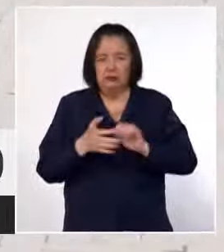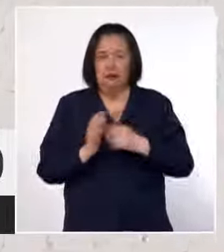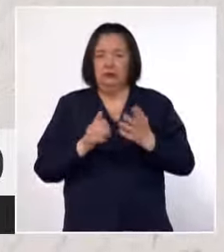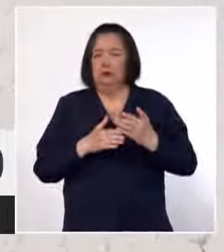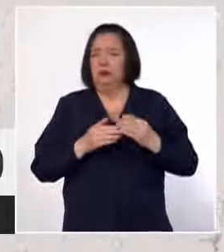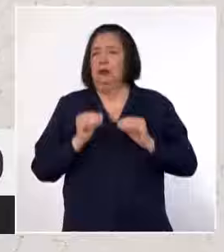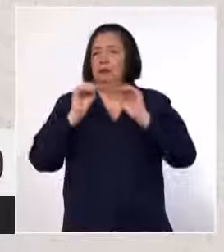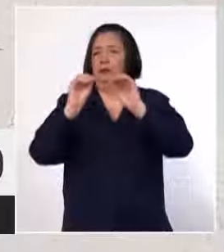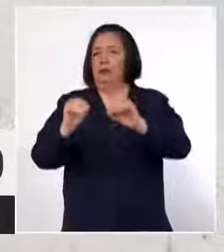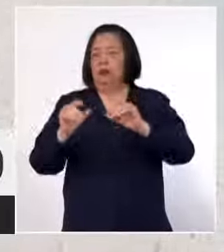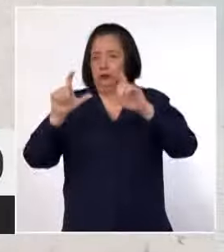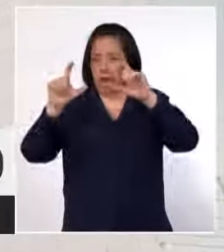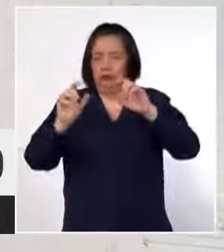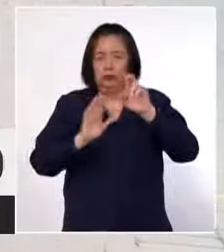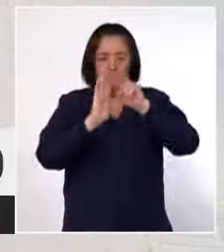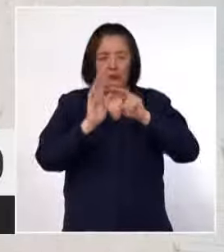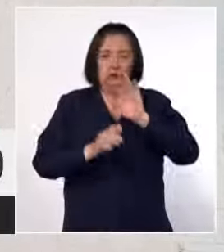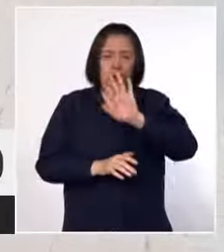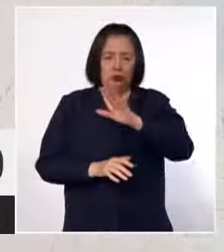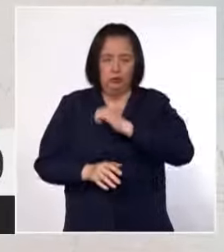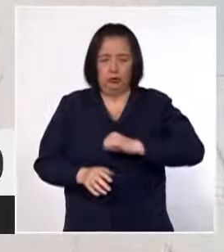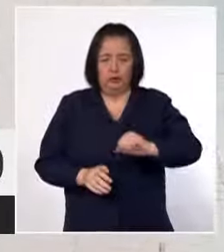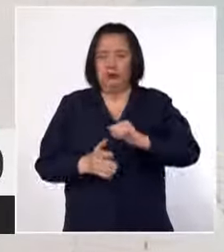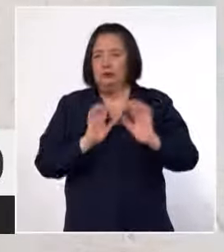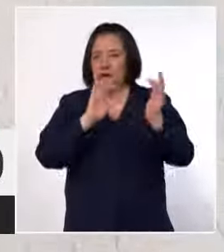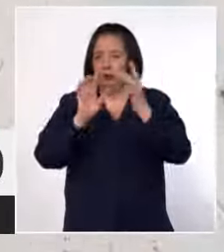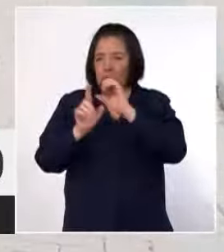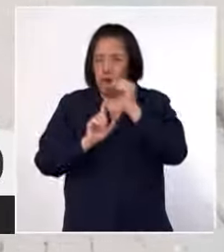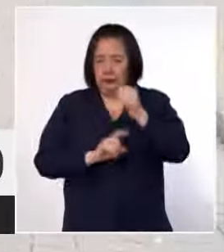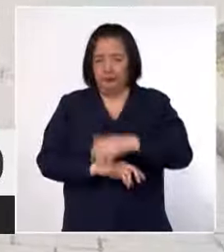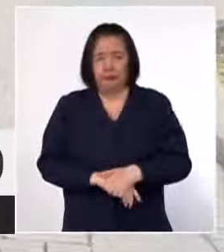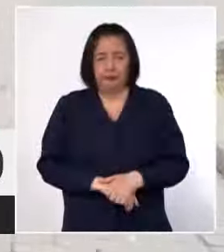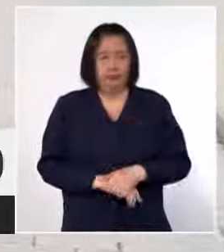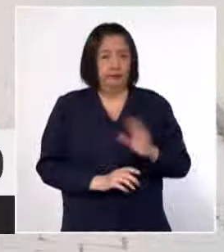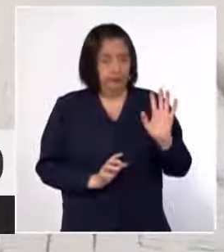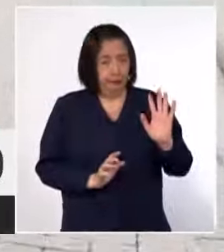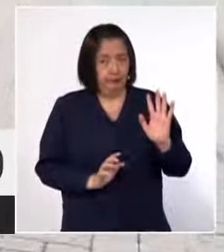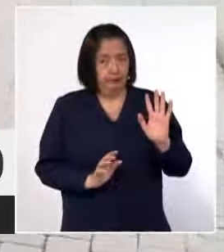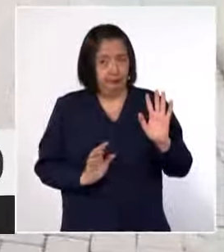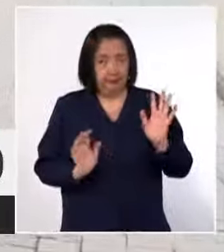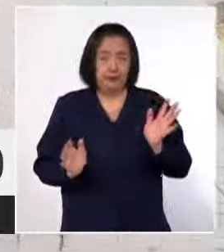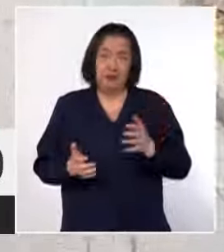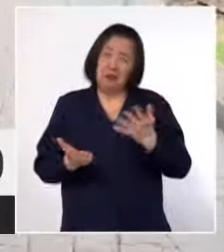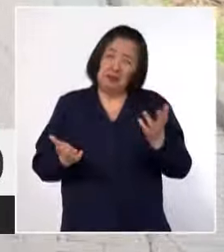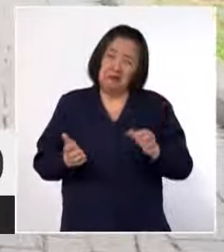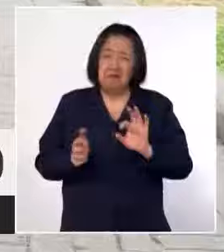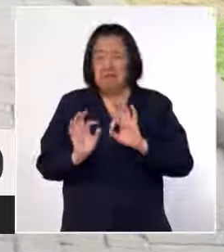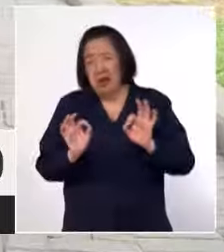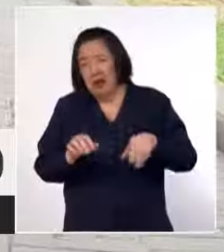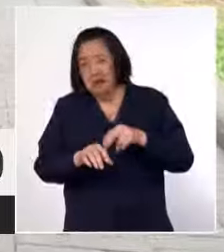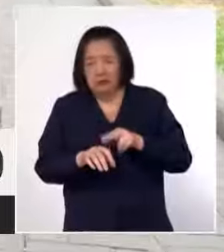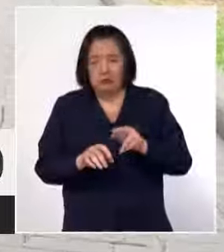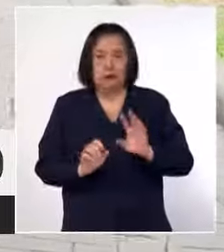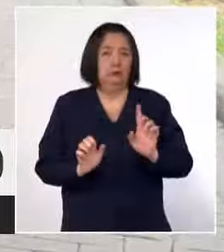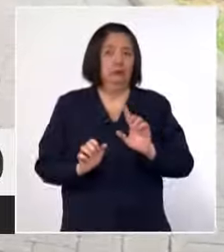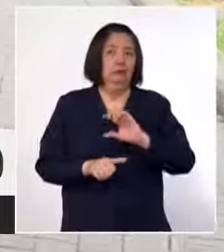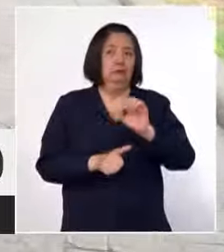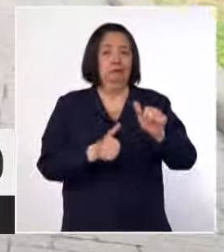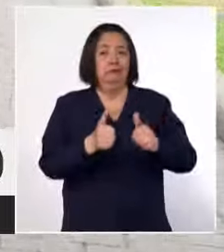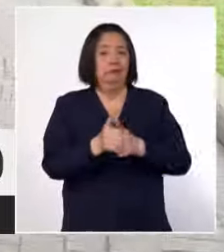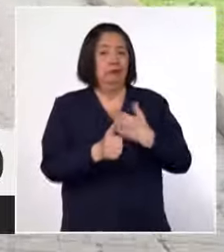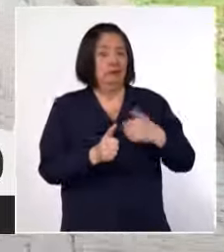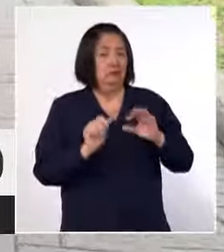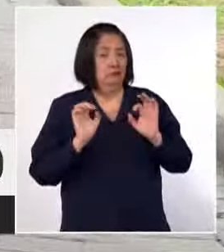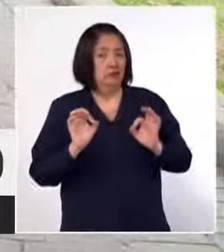de compartir fotos y videos de tus hijos en las redes sociales. Y lejos de parecer un acto inofensivo, puede esconder detrás